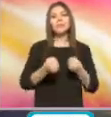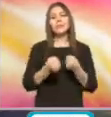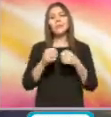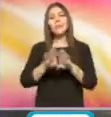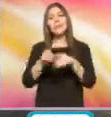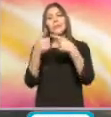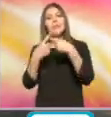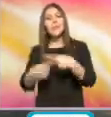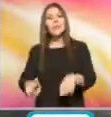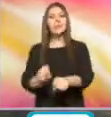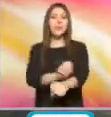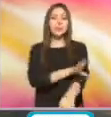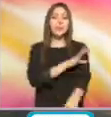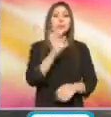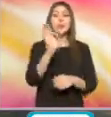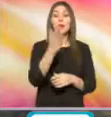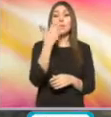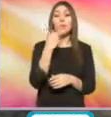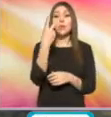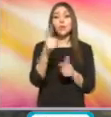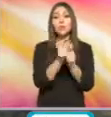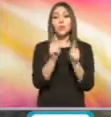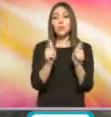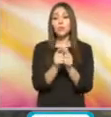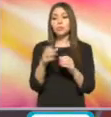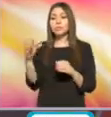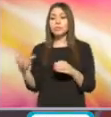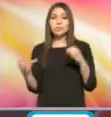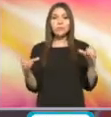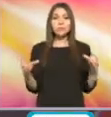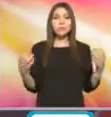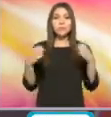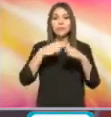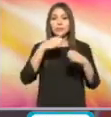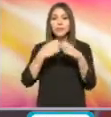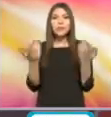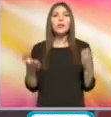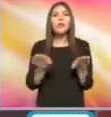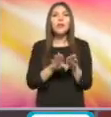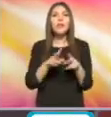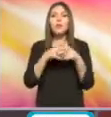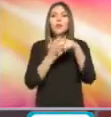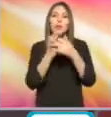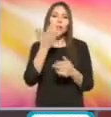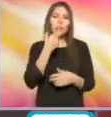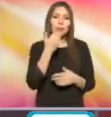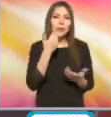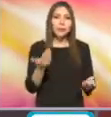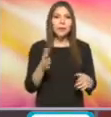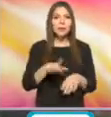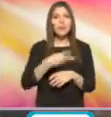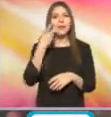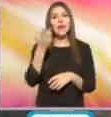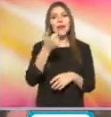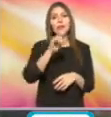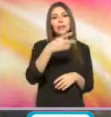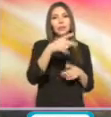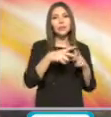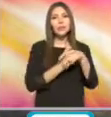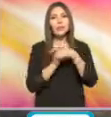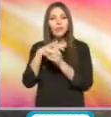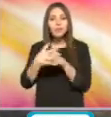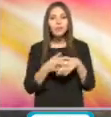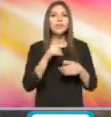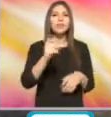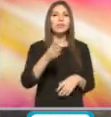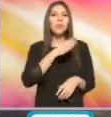lucha libre, si no existieran los dos bandos, pues no habría cómo hacer la lucha libre, ¿no? Entonces, es la esencia de la lucha, ¿no? Los buenos y los